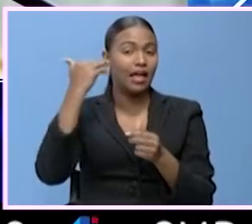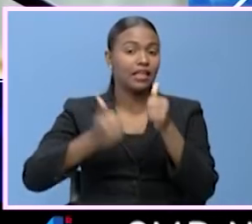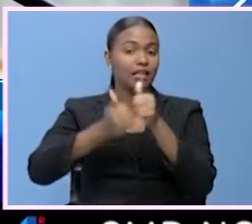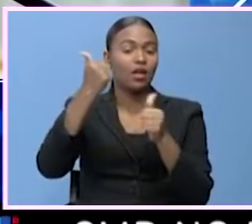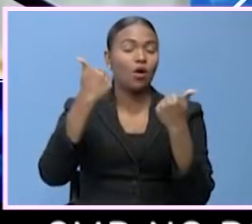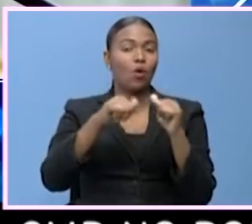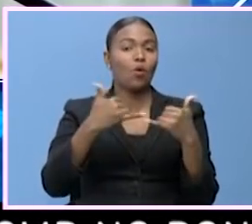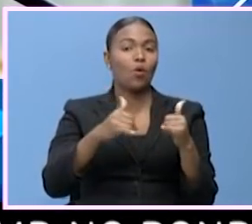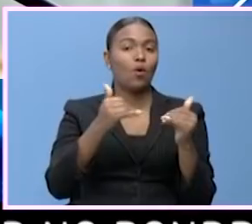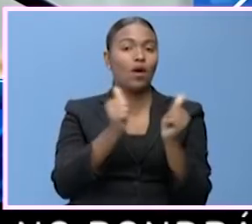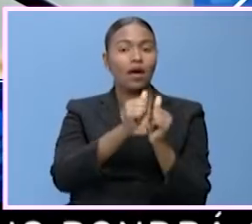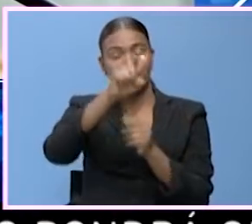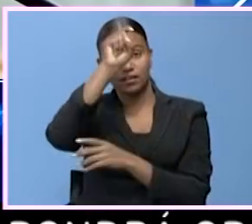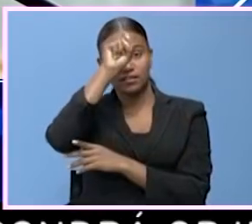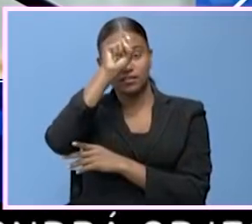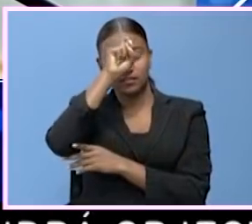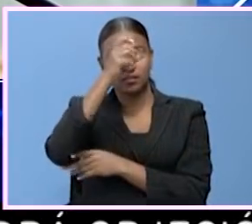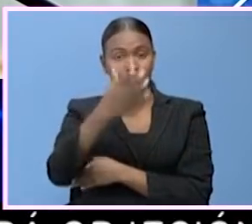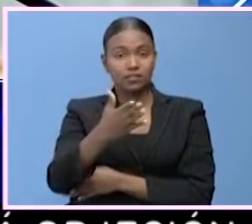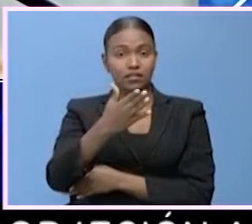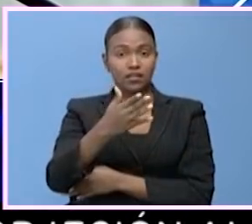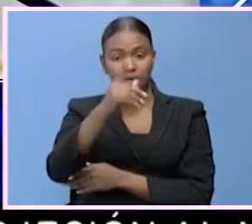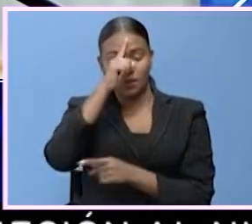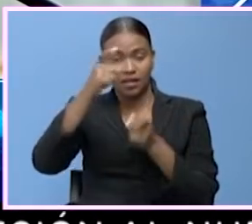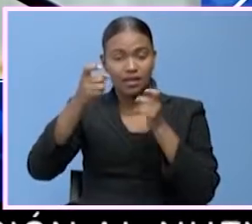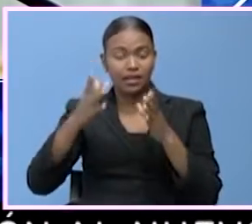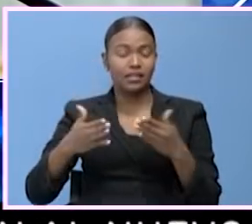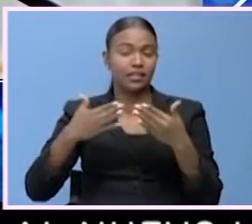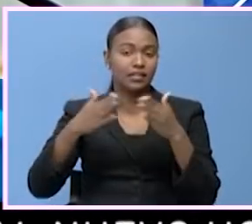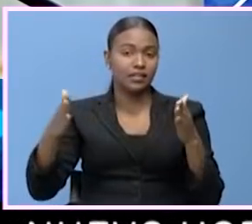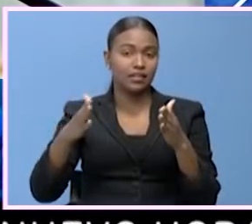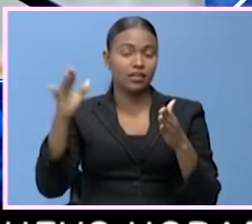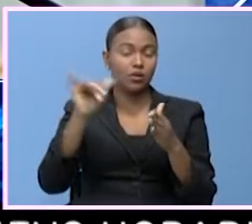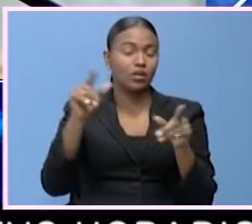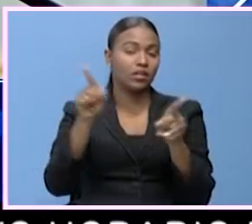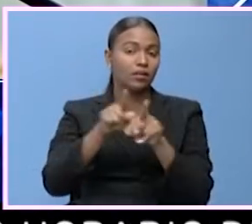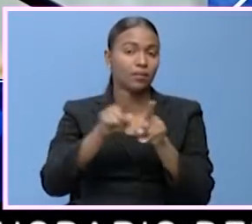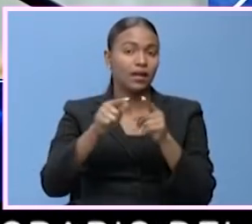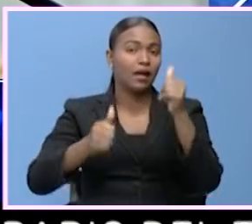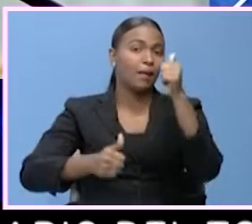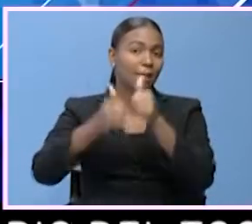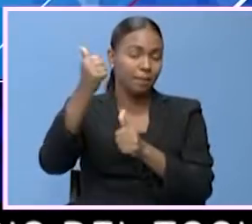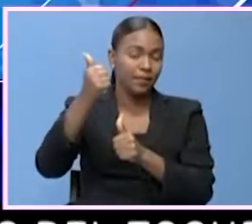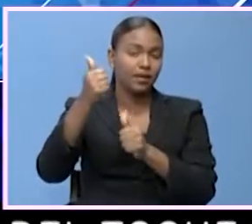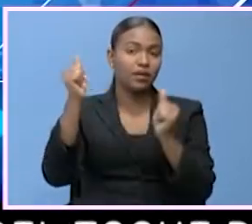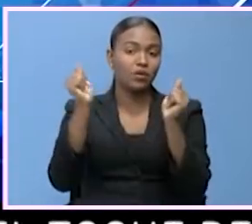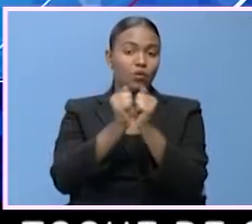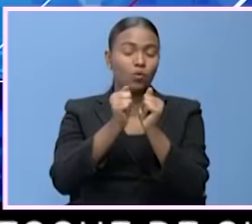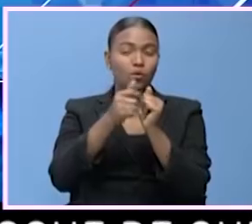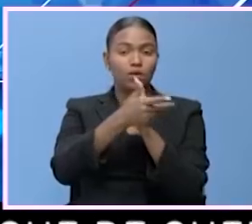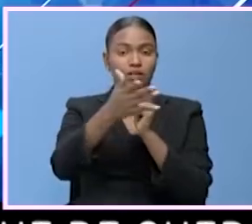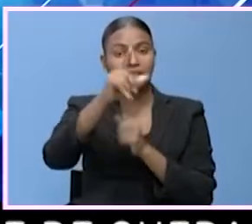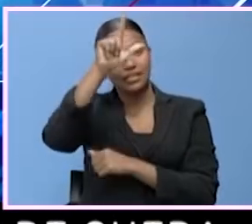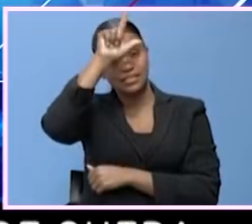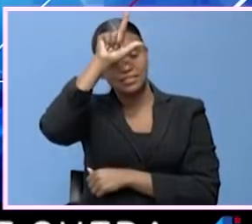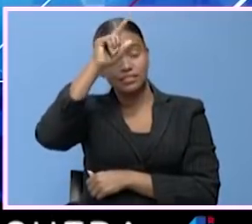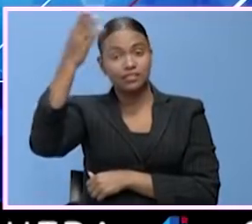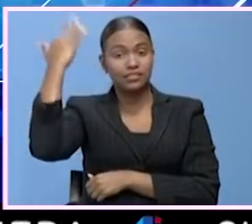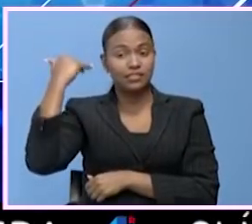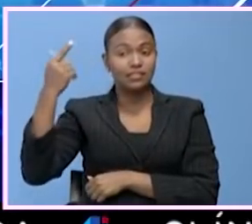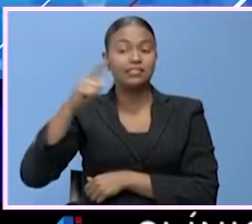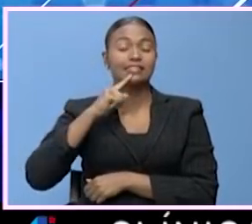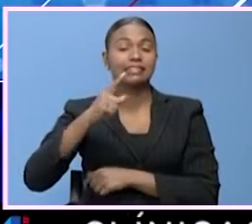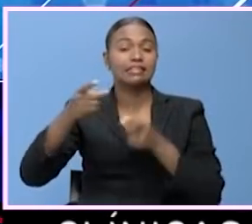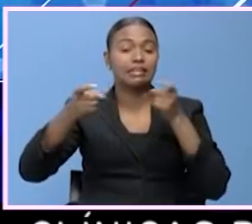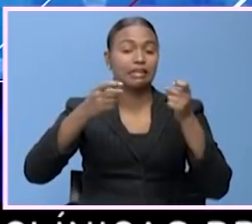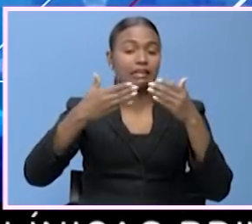el conjunto de las Águilas Cibaeñas como gerente general y también campeón con los Tigres del Licey, siendo gerente